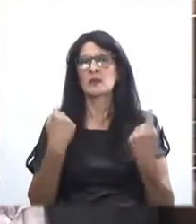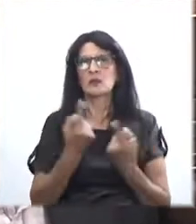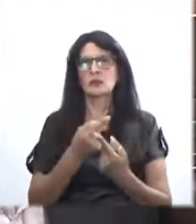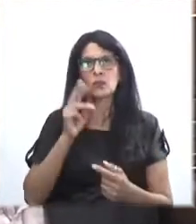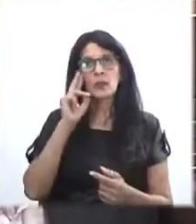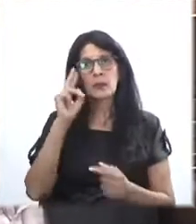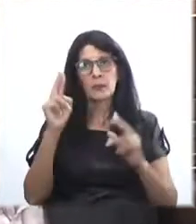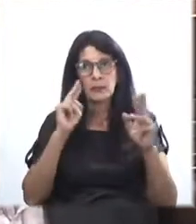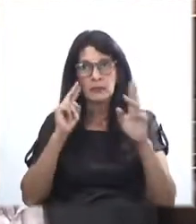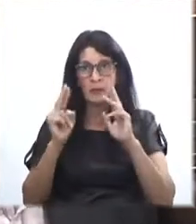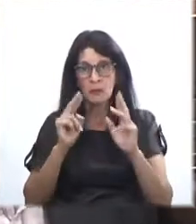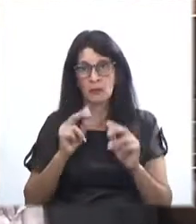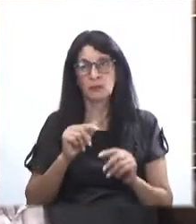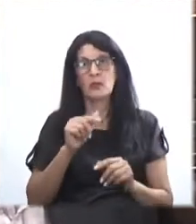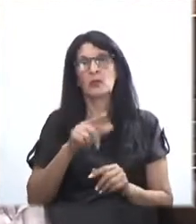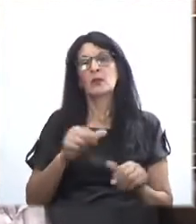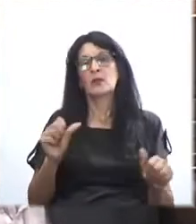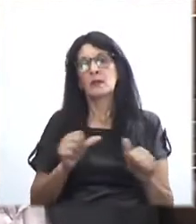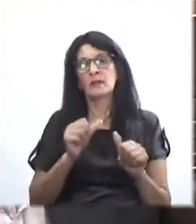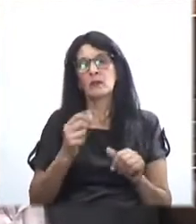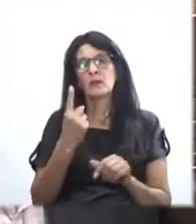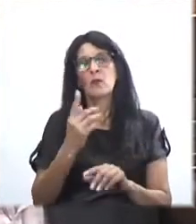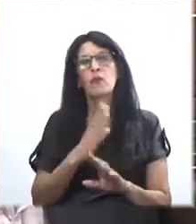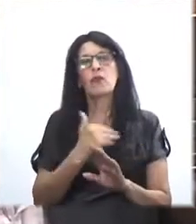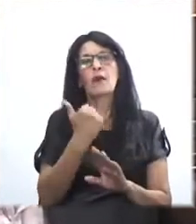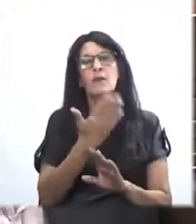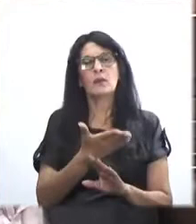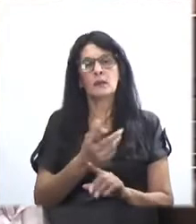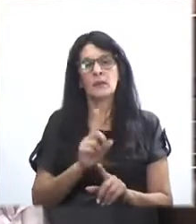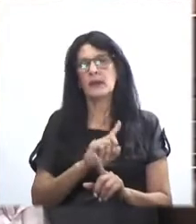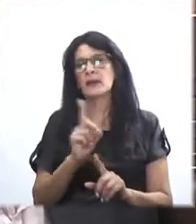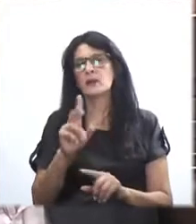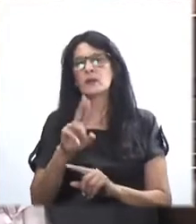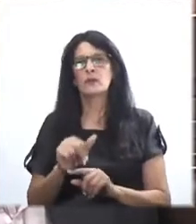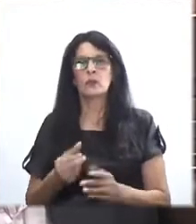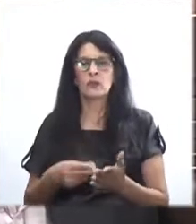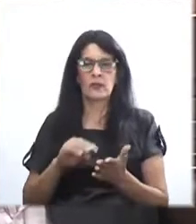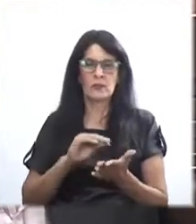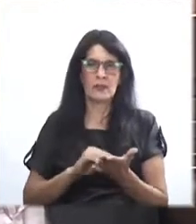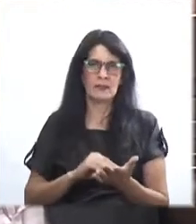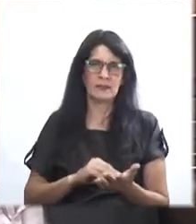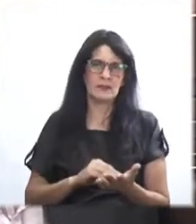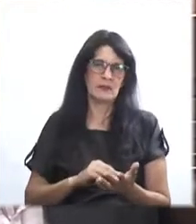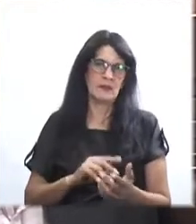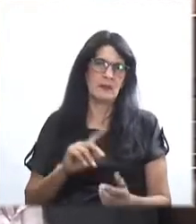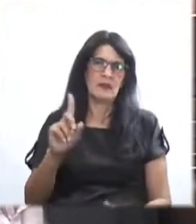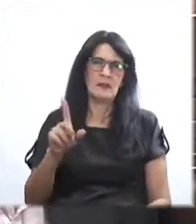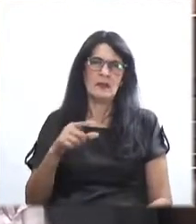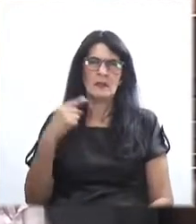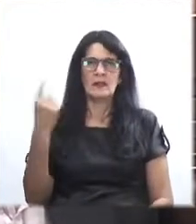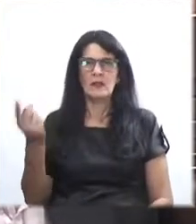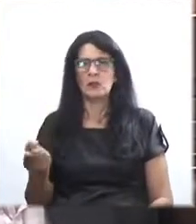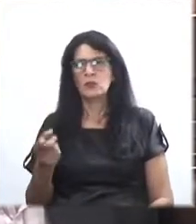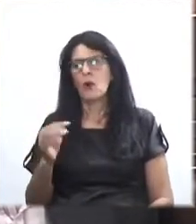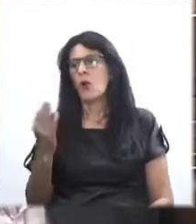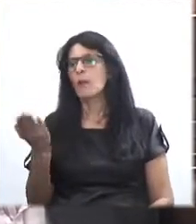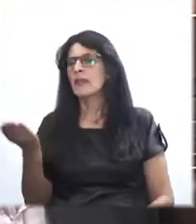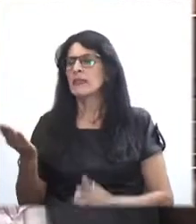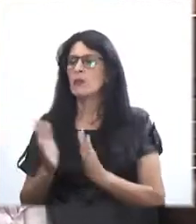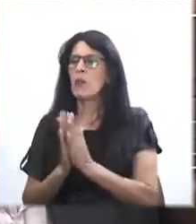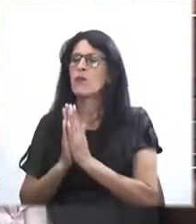libertad mutuamente, le estamos haciendo un favor para que no tengan que usar más testaferros o pedirle un favor a